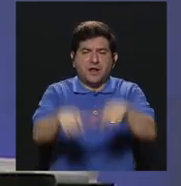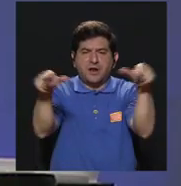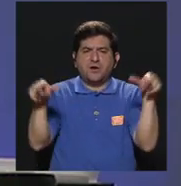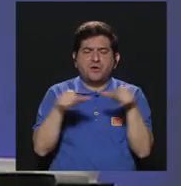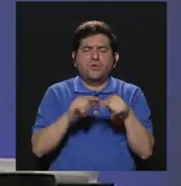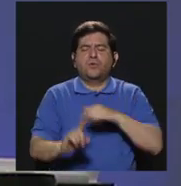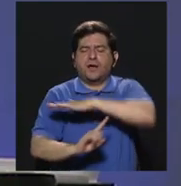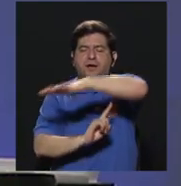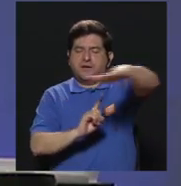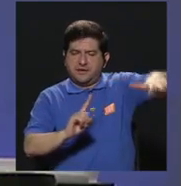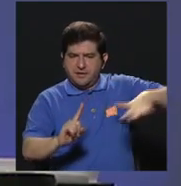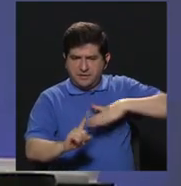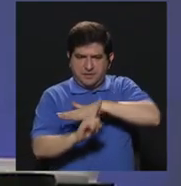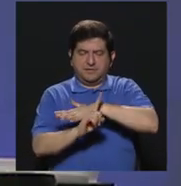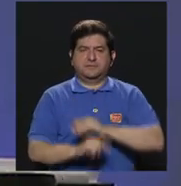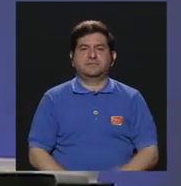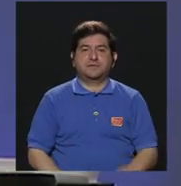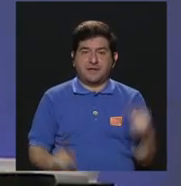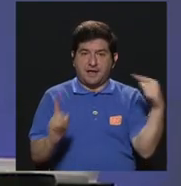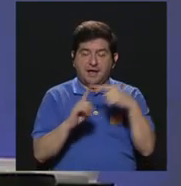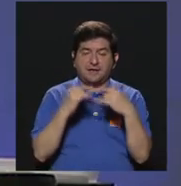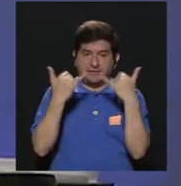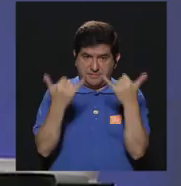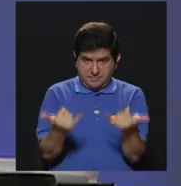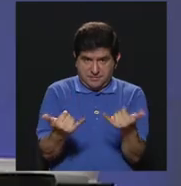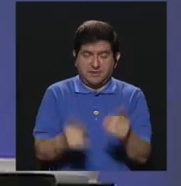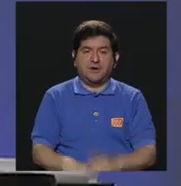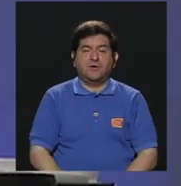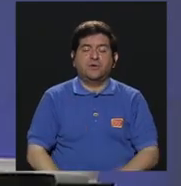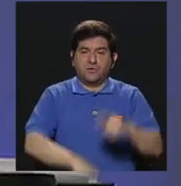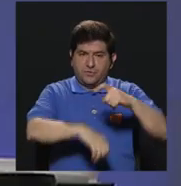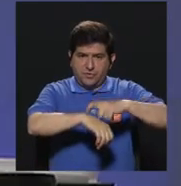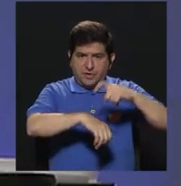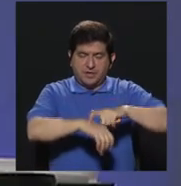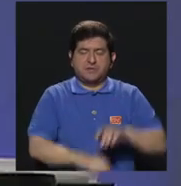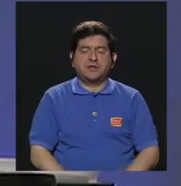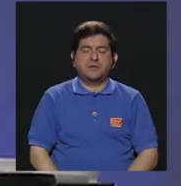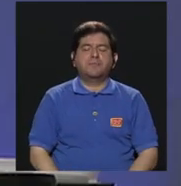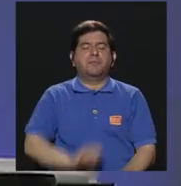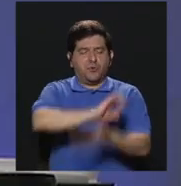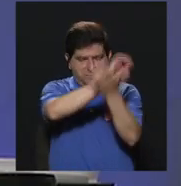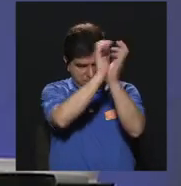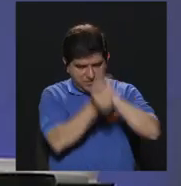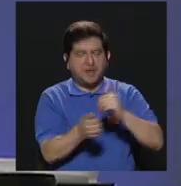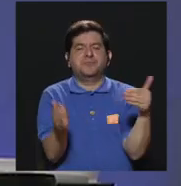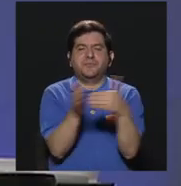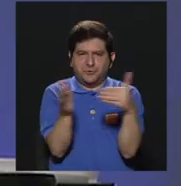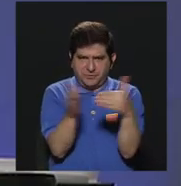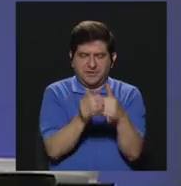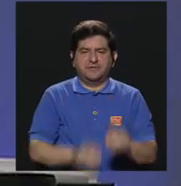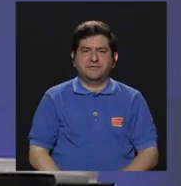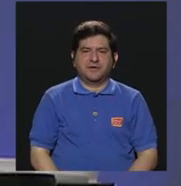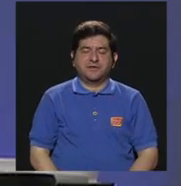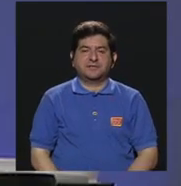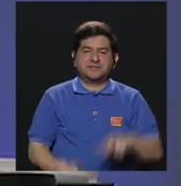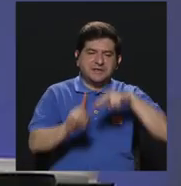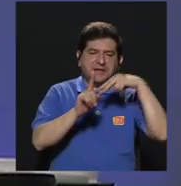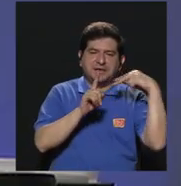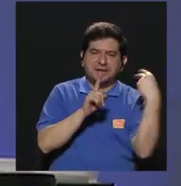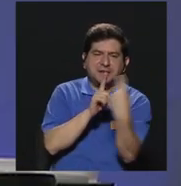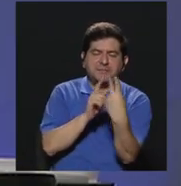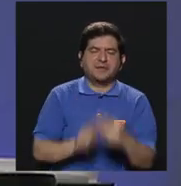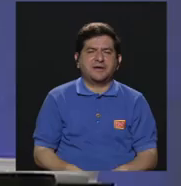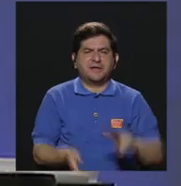llamadas periféricas a tal punto que es tiempo de dar otro golpe de timón y de cambiar el paradigma